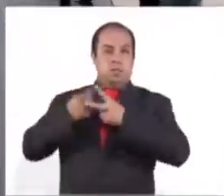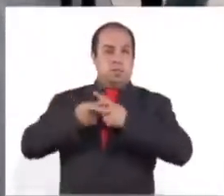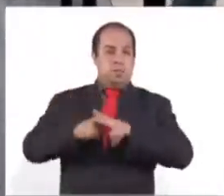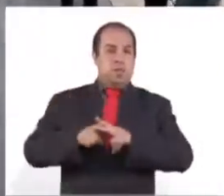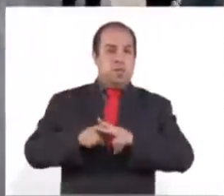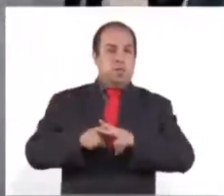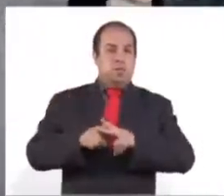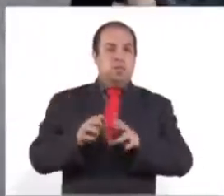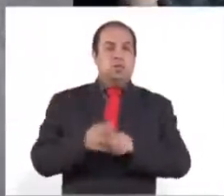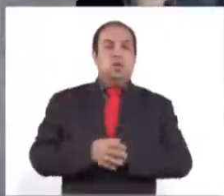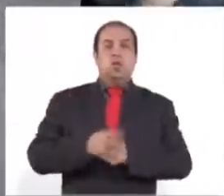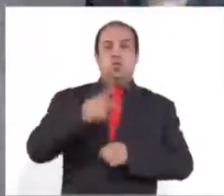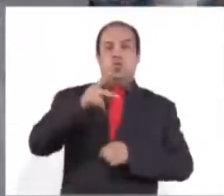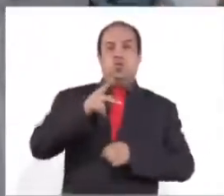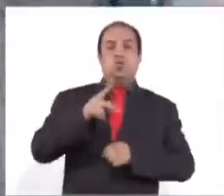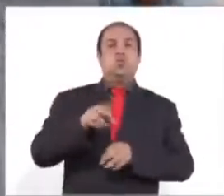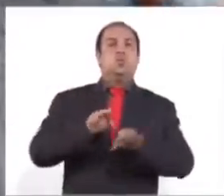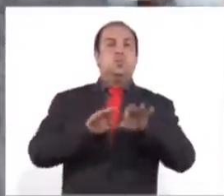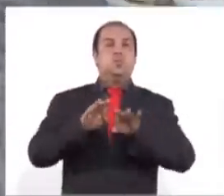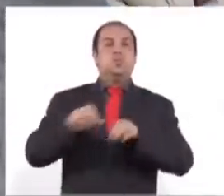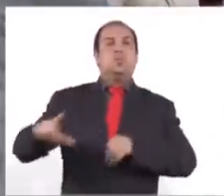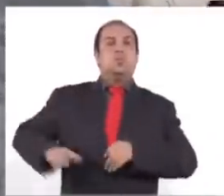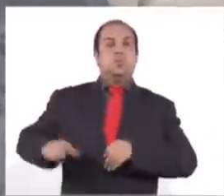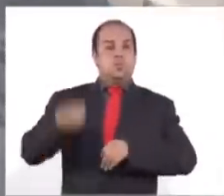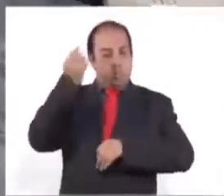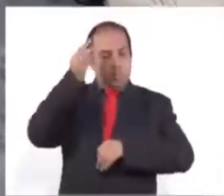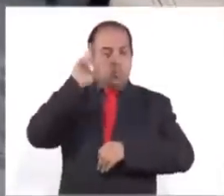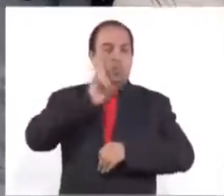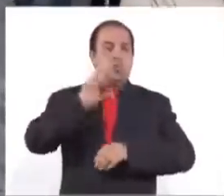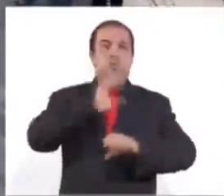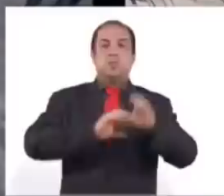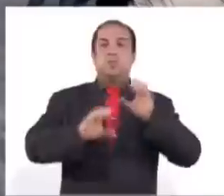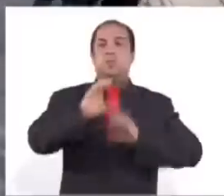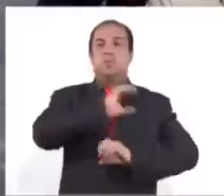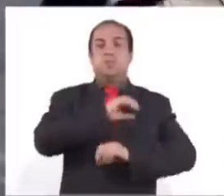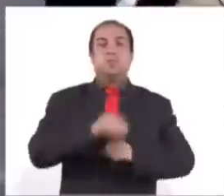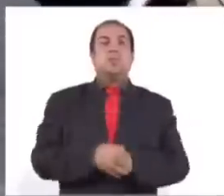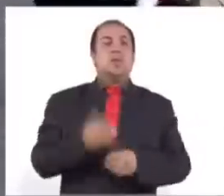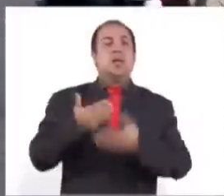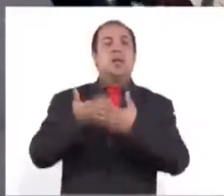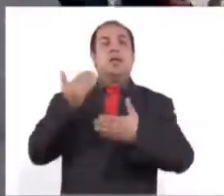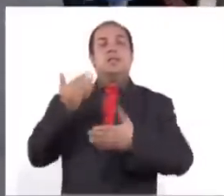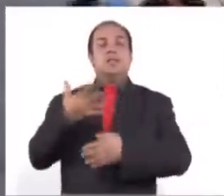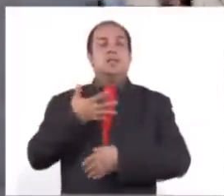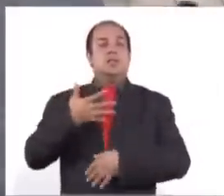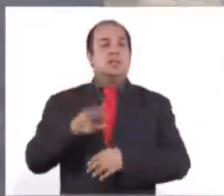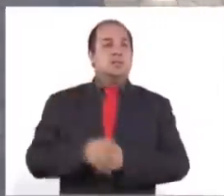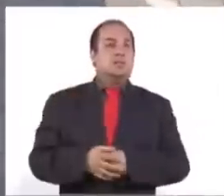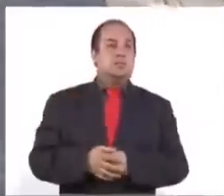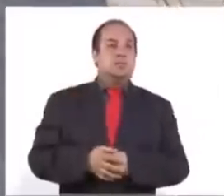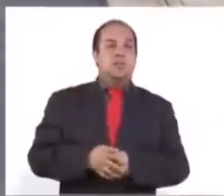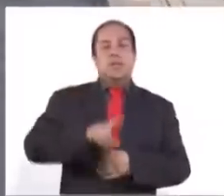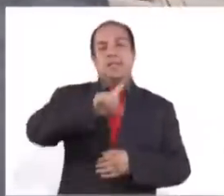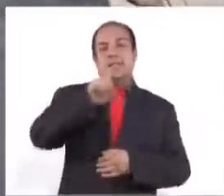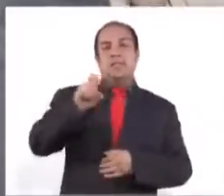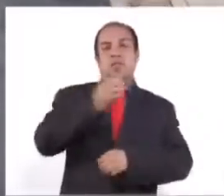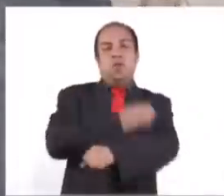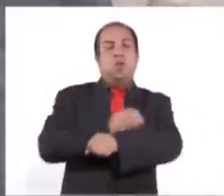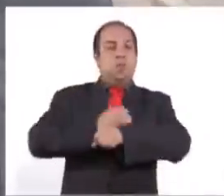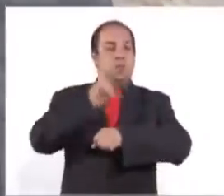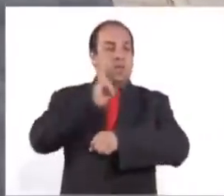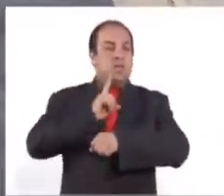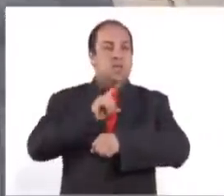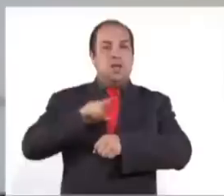su ejercicio de gobierno la doctora Claudia Sheinbaum, había alrededor de 100 compañeras que estaban